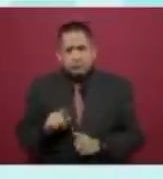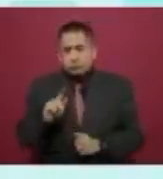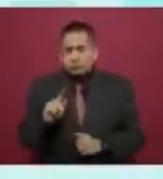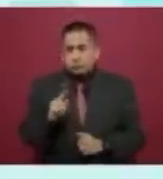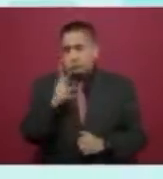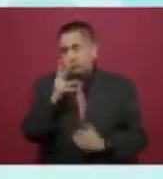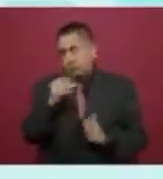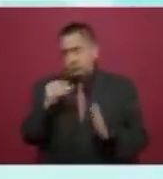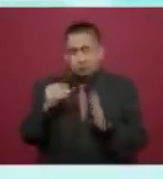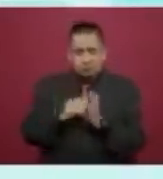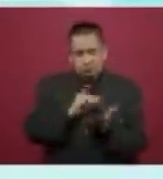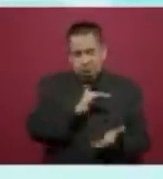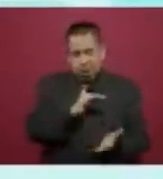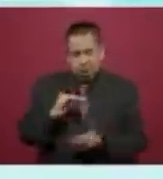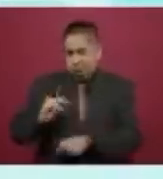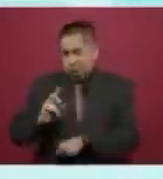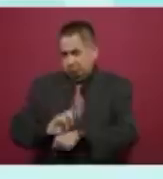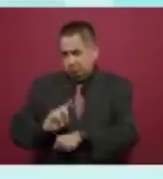74 mil.